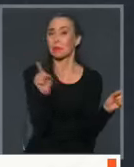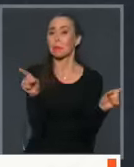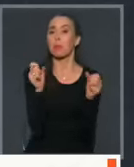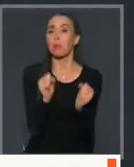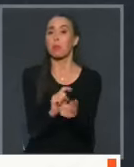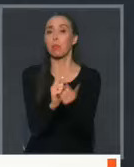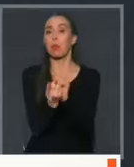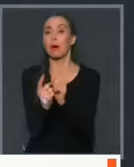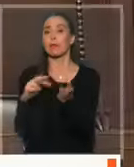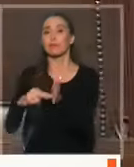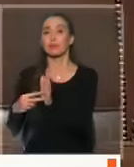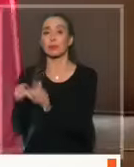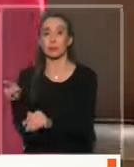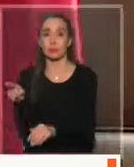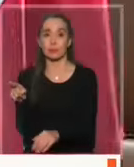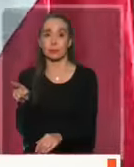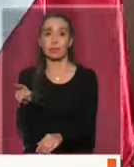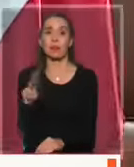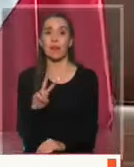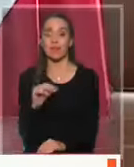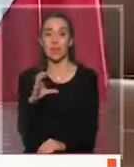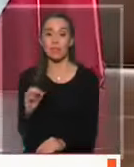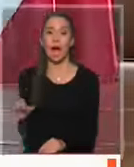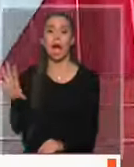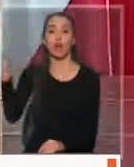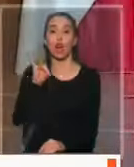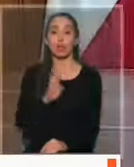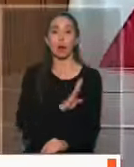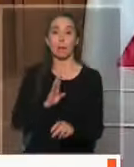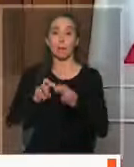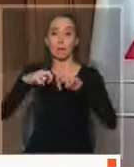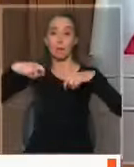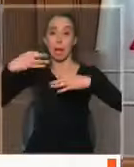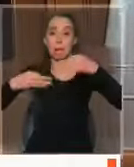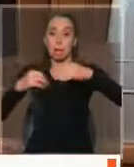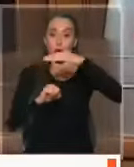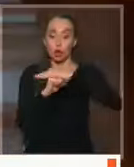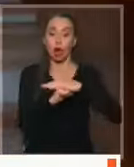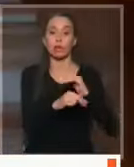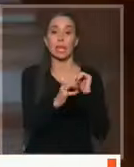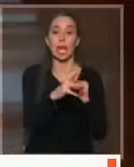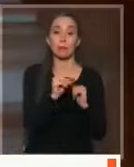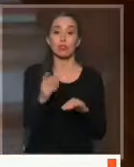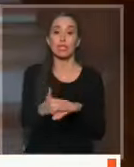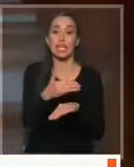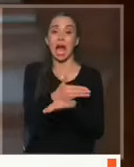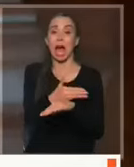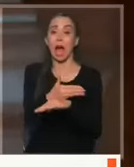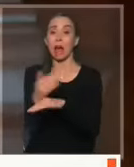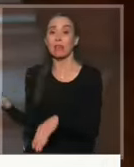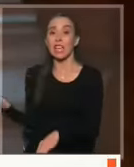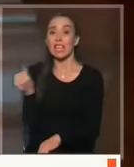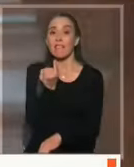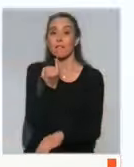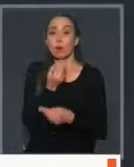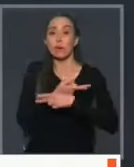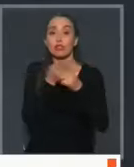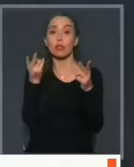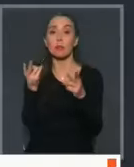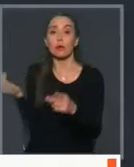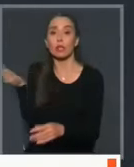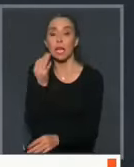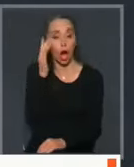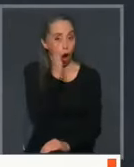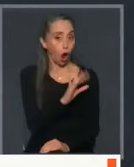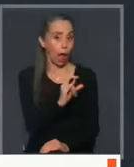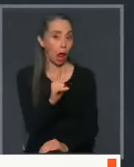ser contraproducente. Con Vivanco en la corte, Hermosilla habría accedido a información incluso antes de ser pública. Hola